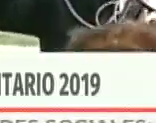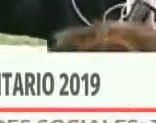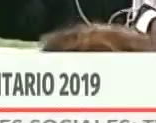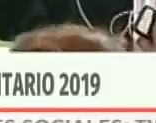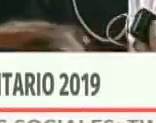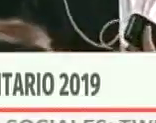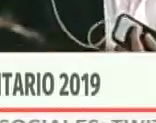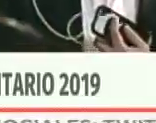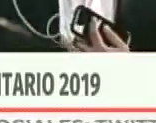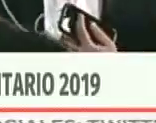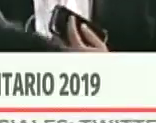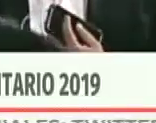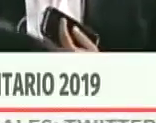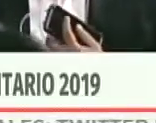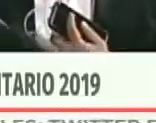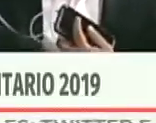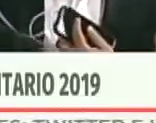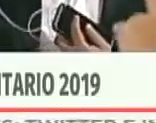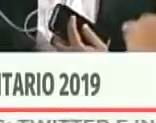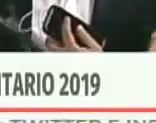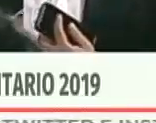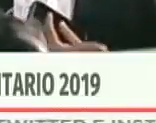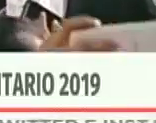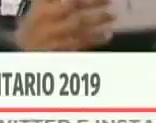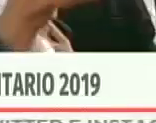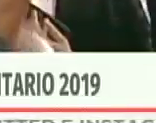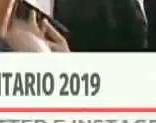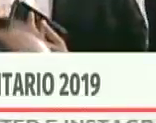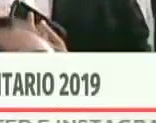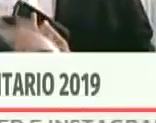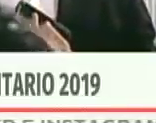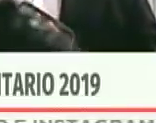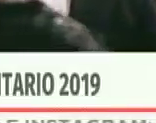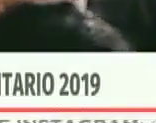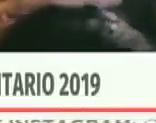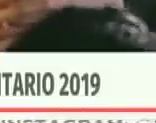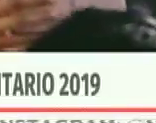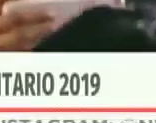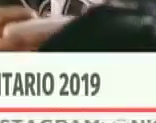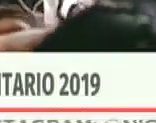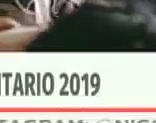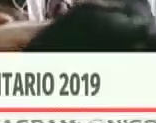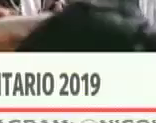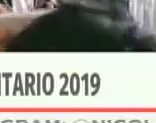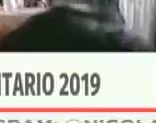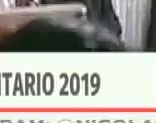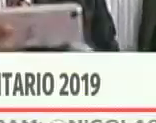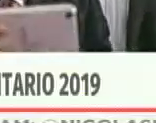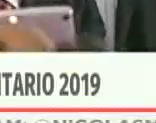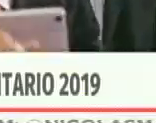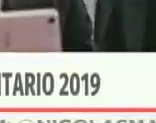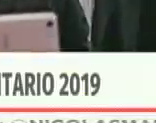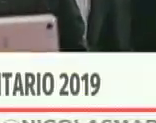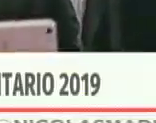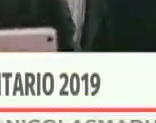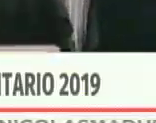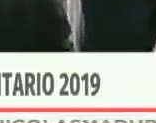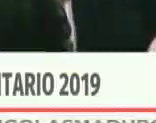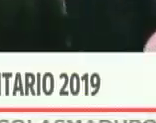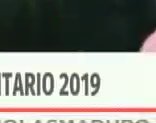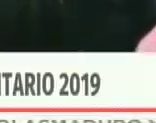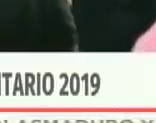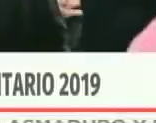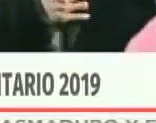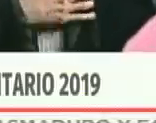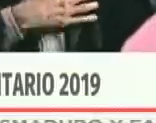para atender a más de 5 millones de niñas, niños y jóvenes de la patria venezolana.